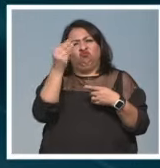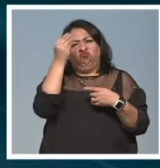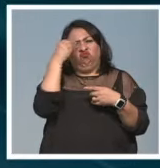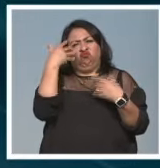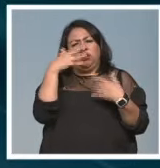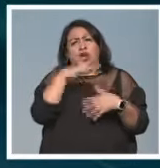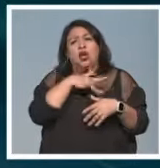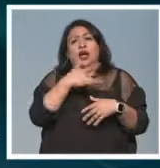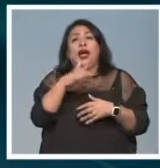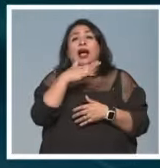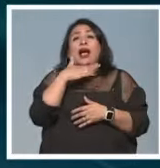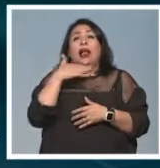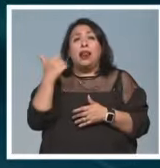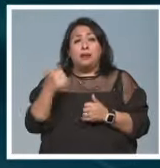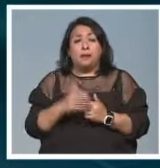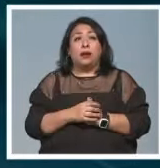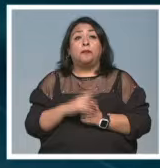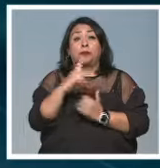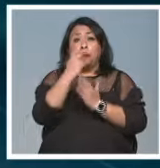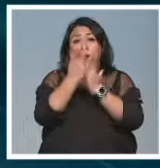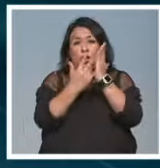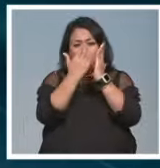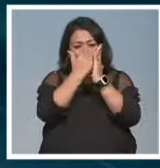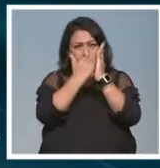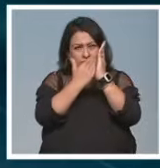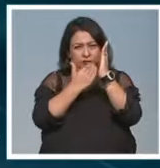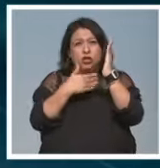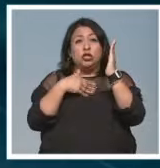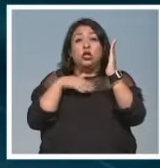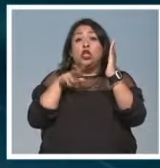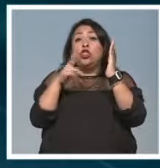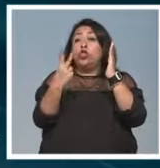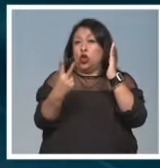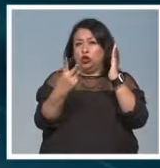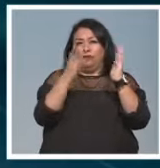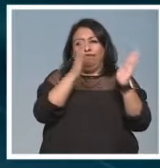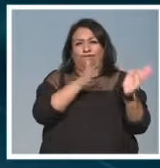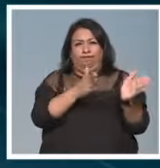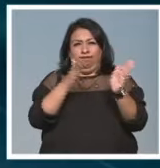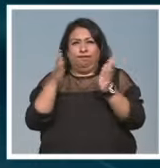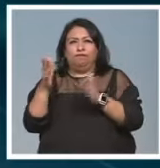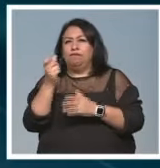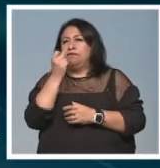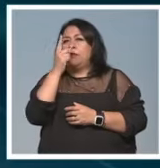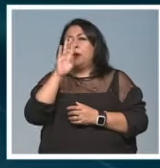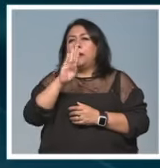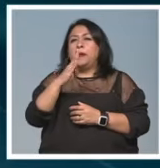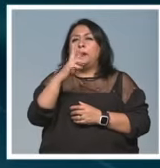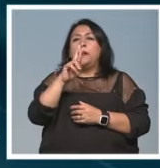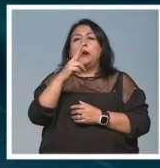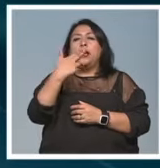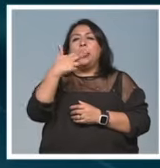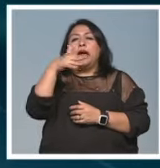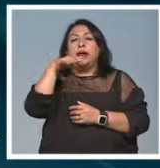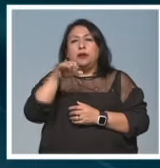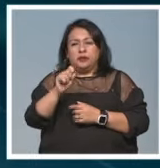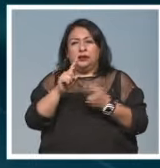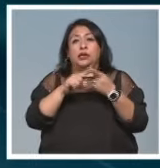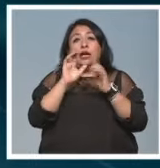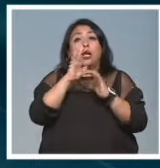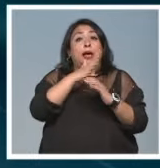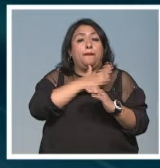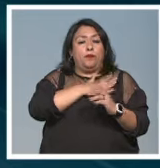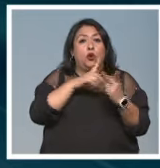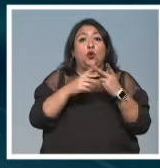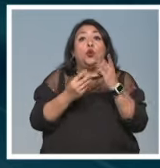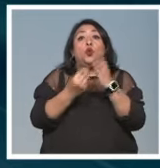alemán. El programa gira en torno a dos ciclos que escribió Brahms, que son las canciones de amor y las